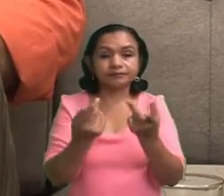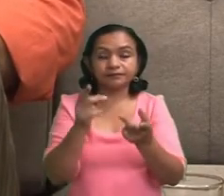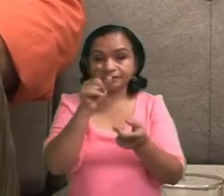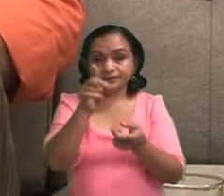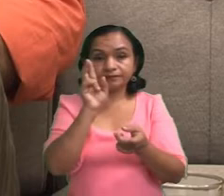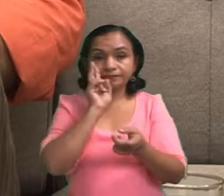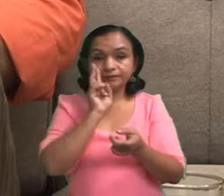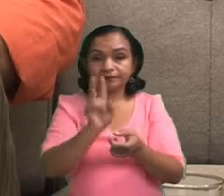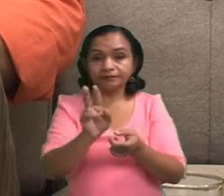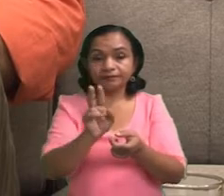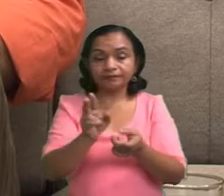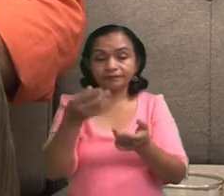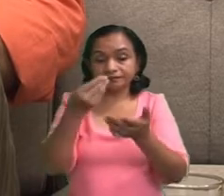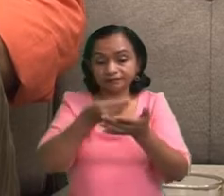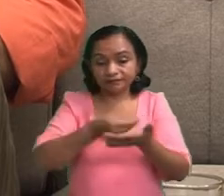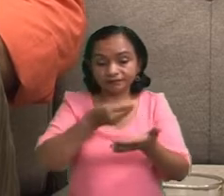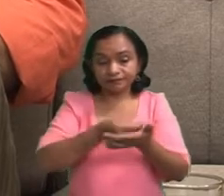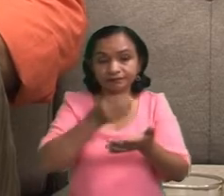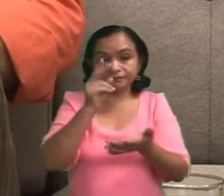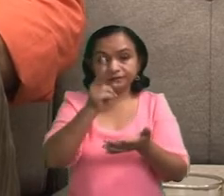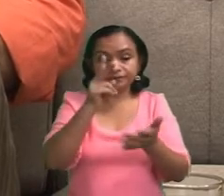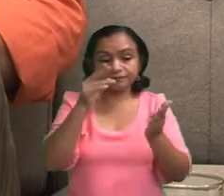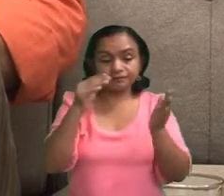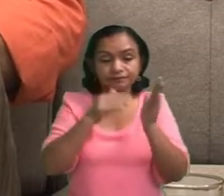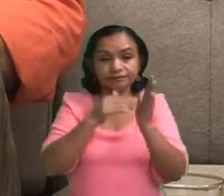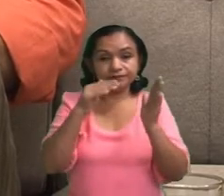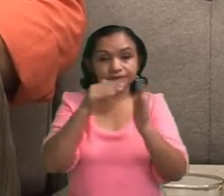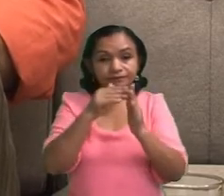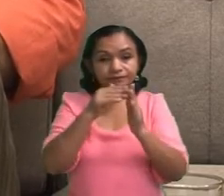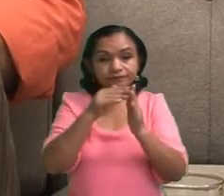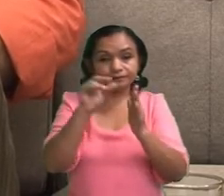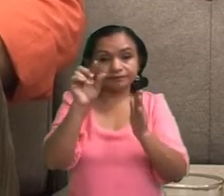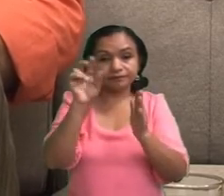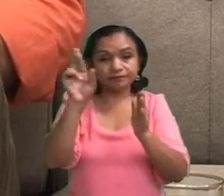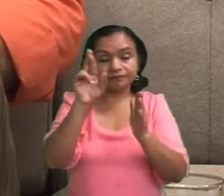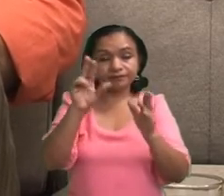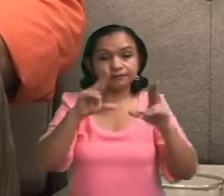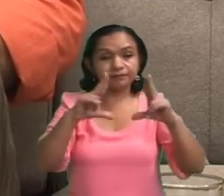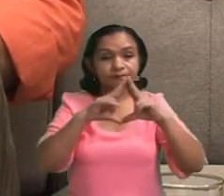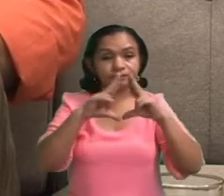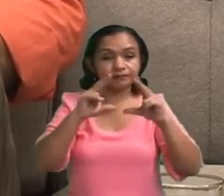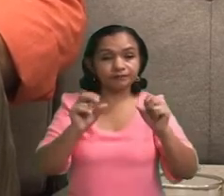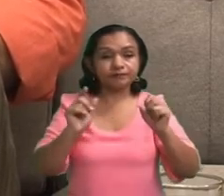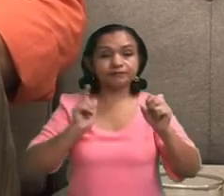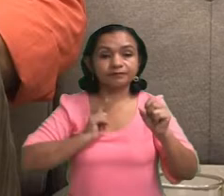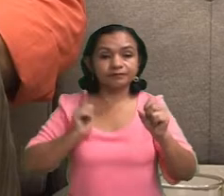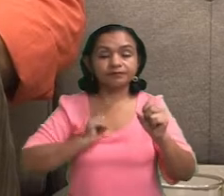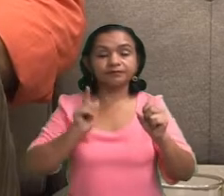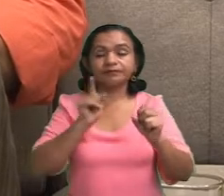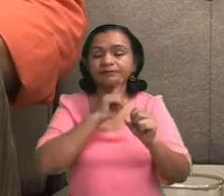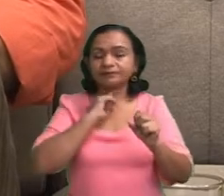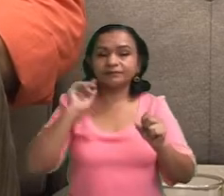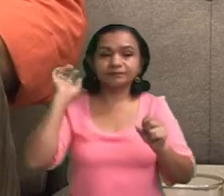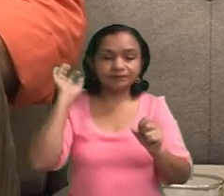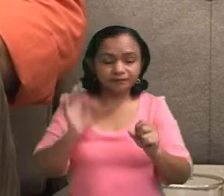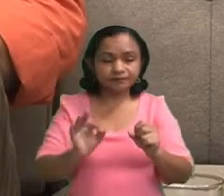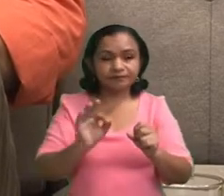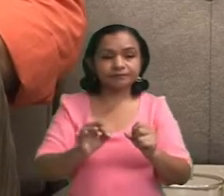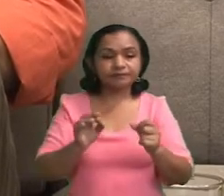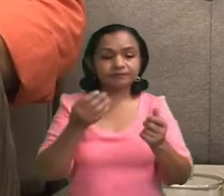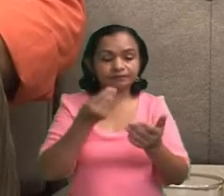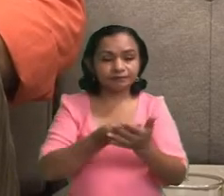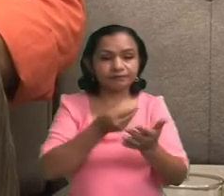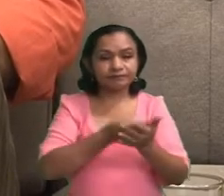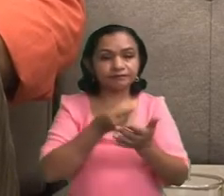la parte del consumo de los 2,5 millones de quintales de frijoles, Nicaragua lo tiene garantizado. Eso es soberanía